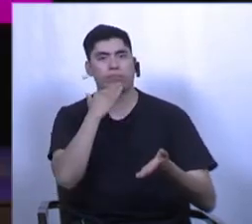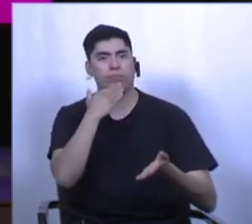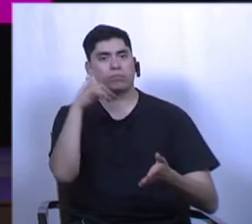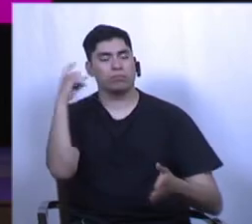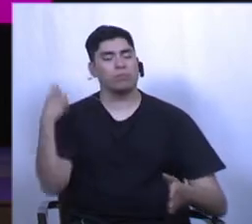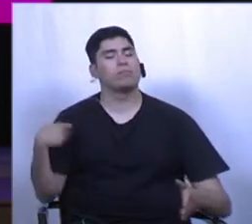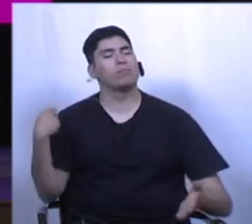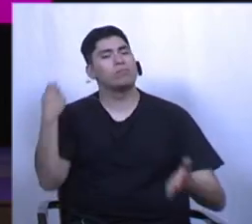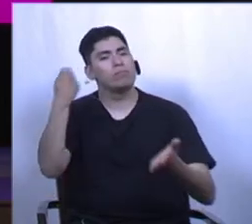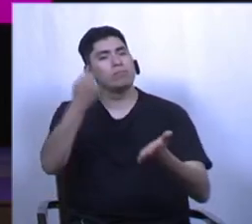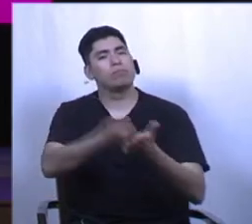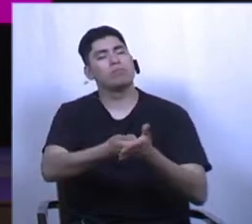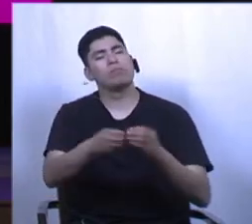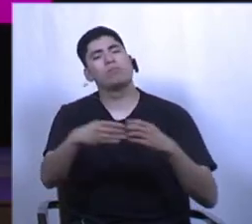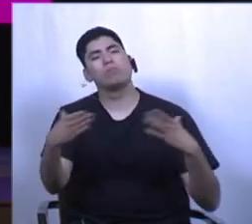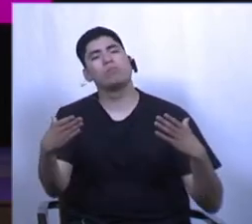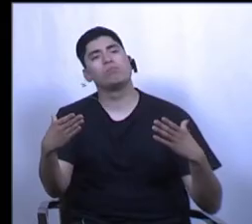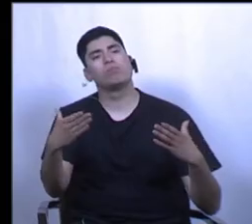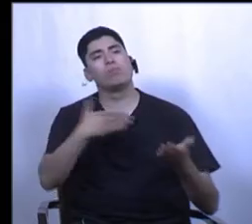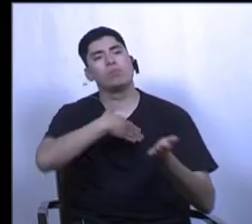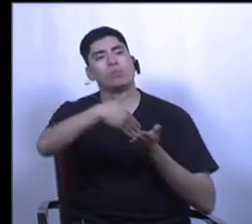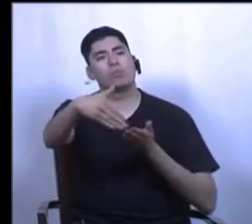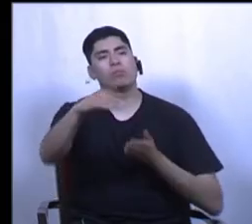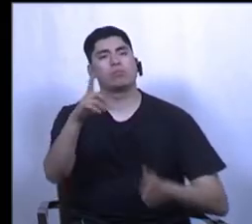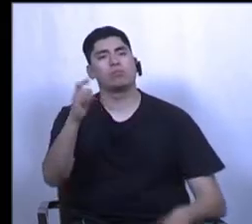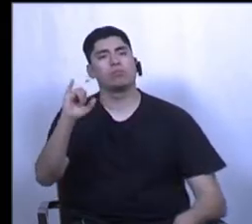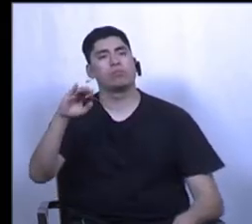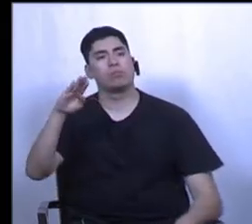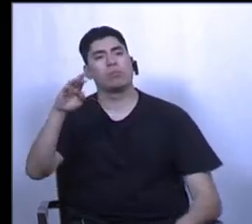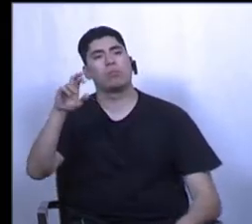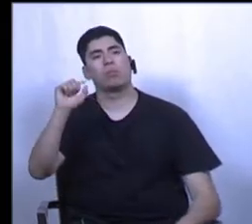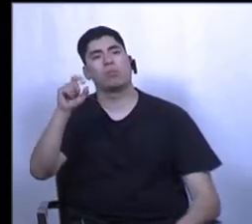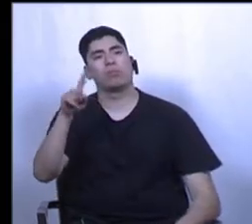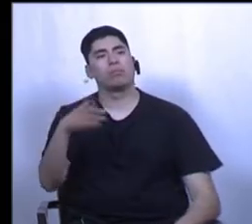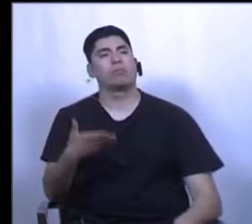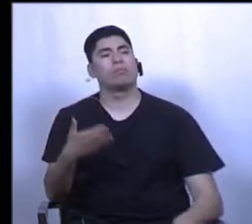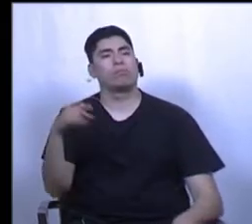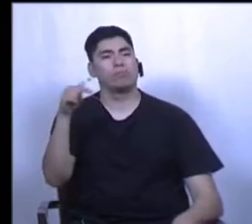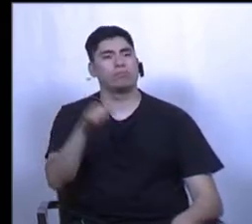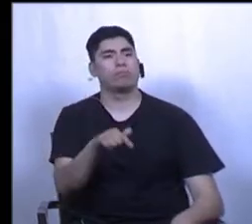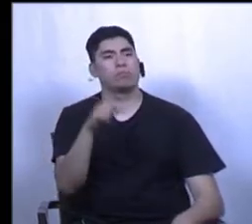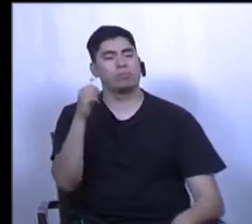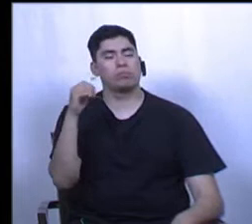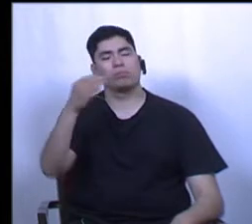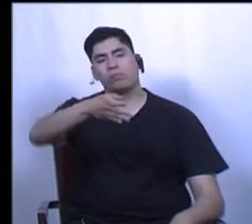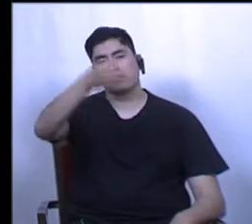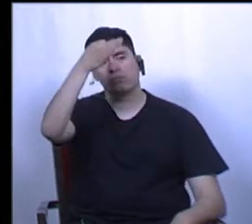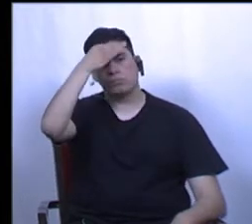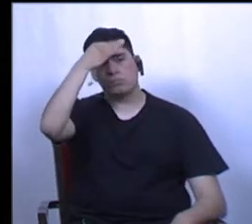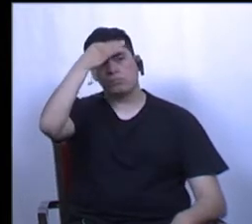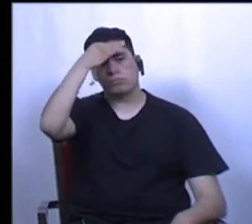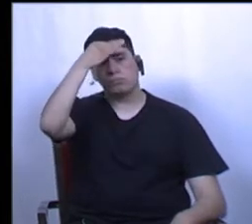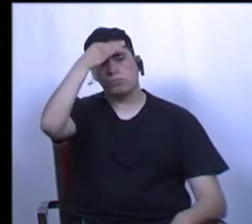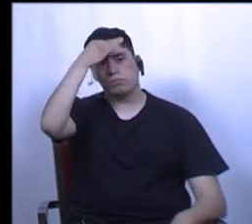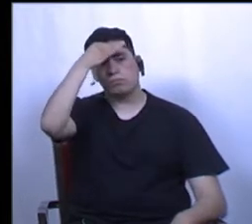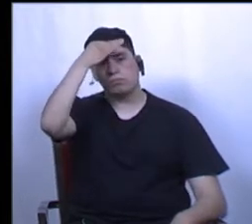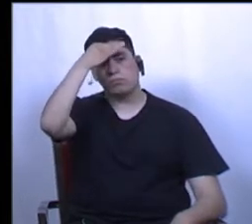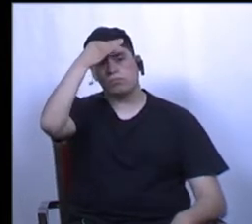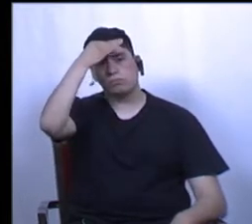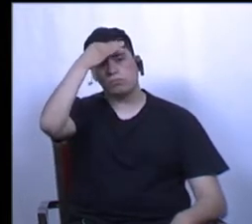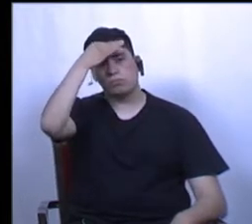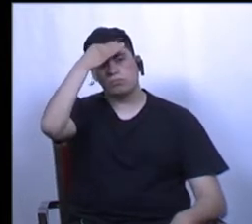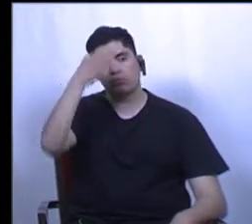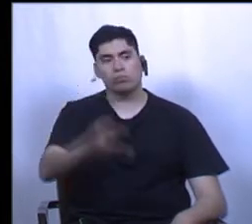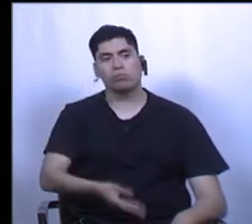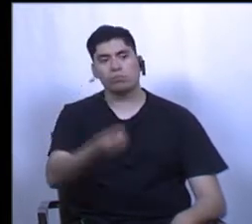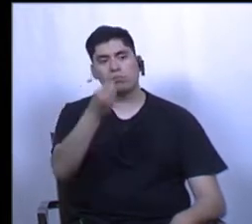invirtió muchos millones de libras esterlinas para trabajar en estas enfermedades, porque lo común en esta